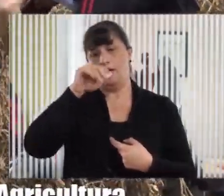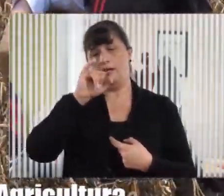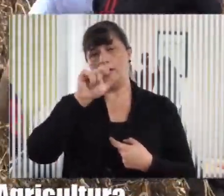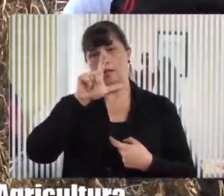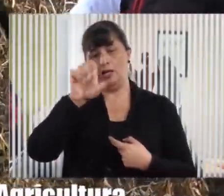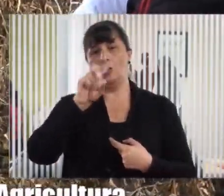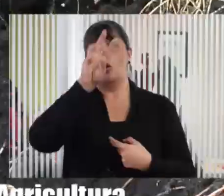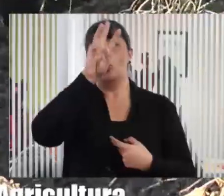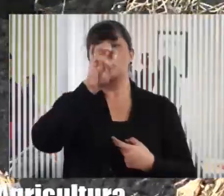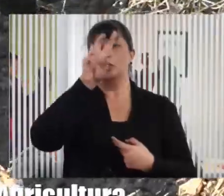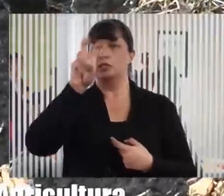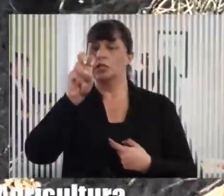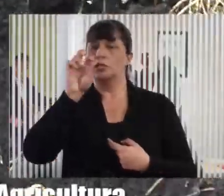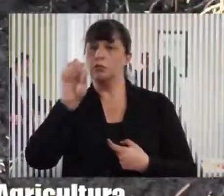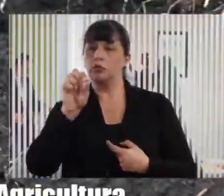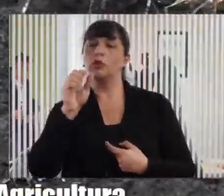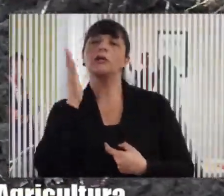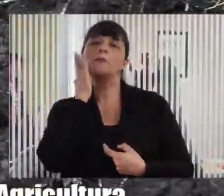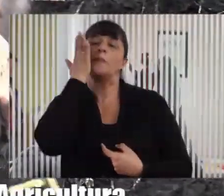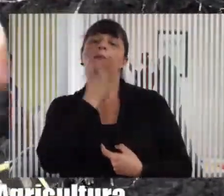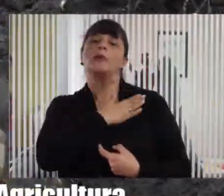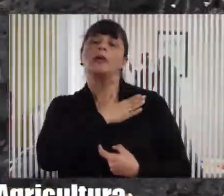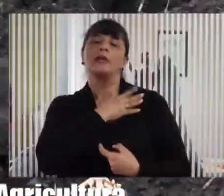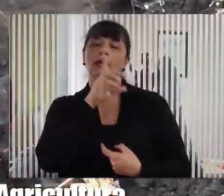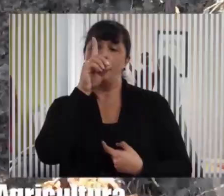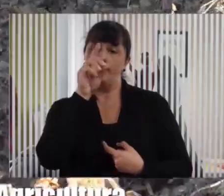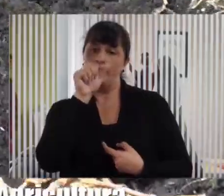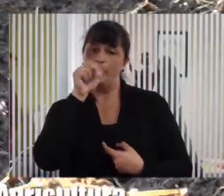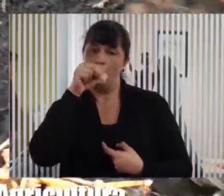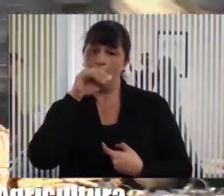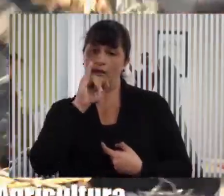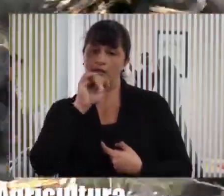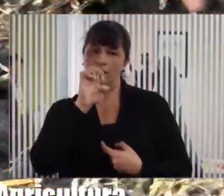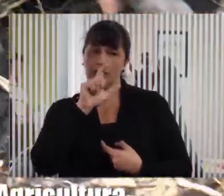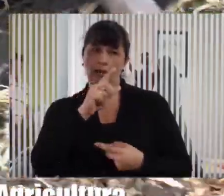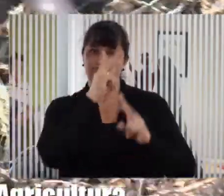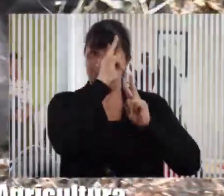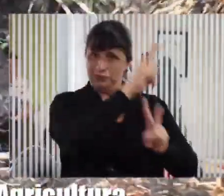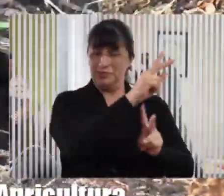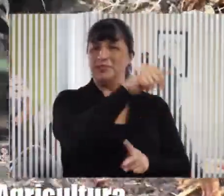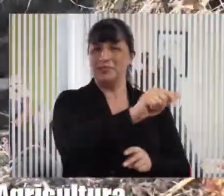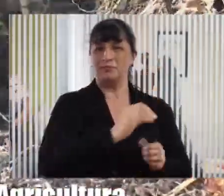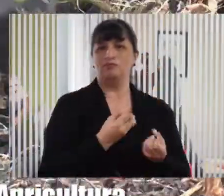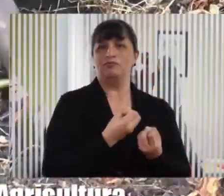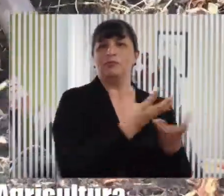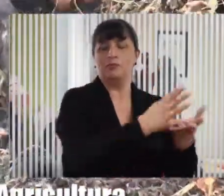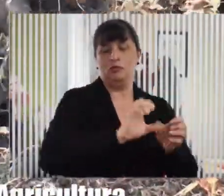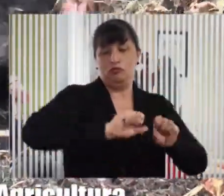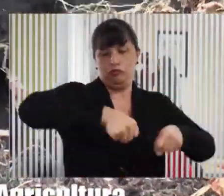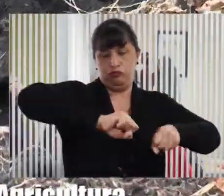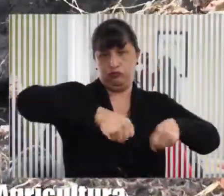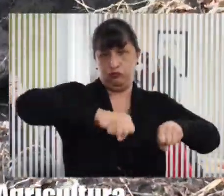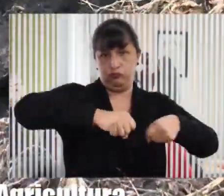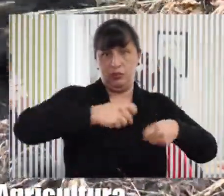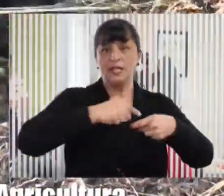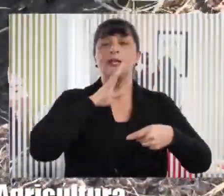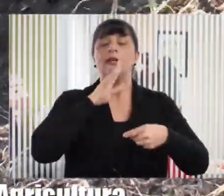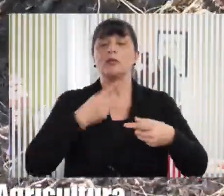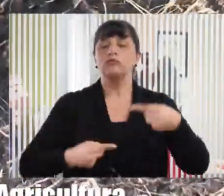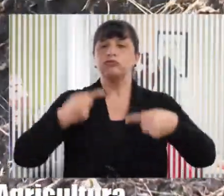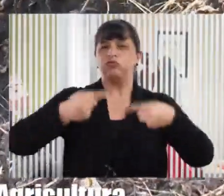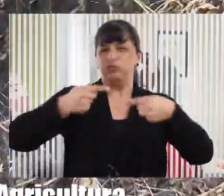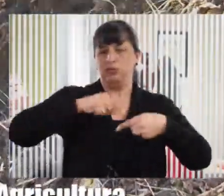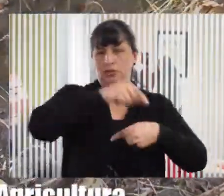87 puntos, apadrinado por Ariel Barrera, quien se hizo acreedor de una motocicleta entregada por el Instituto para la Recreación y el Deporte y